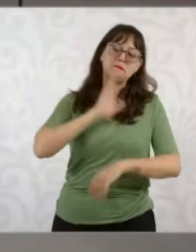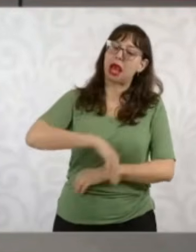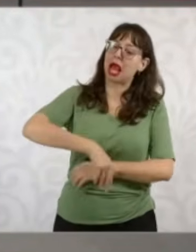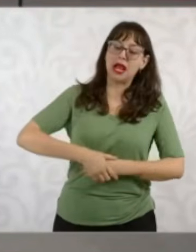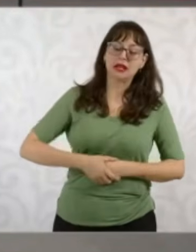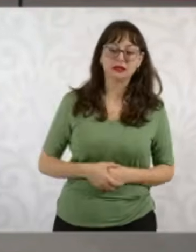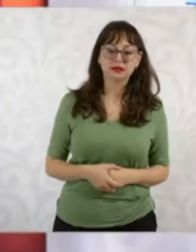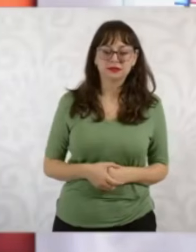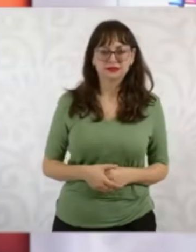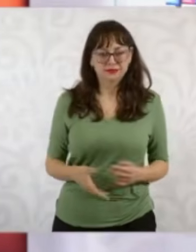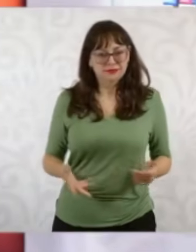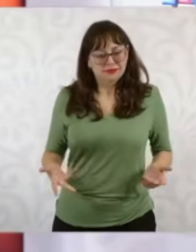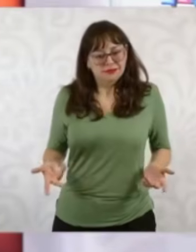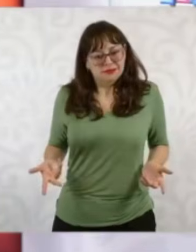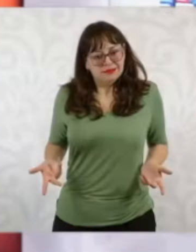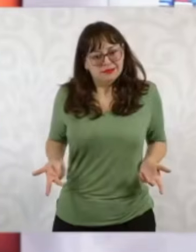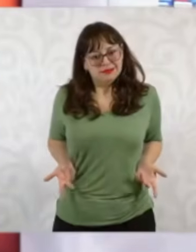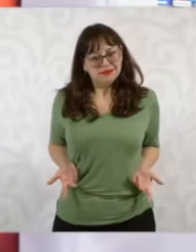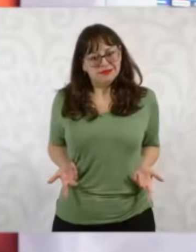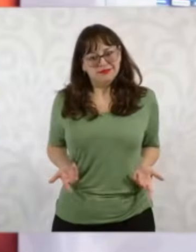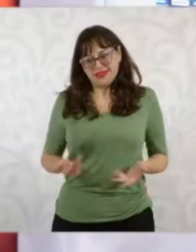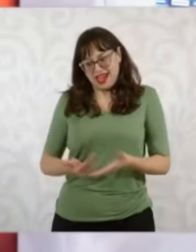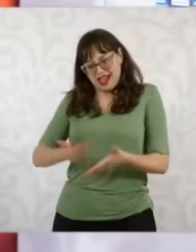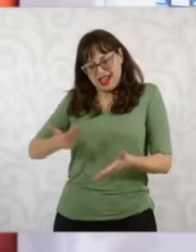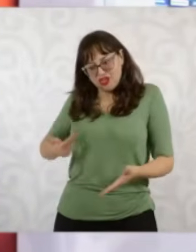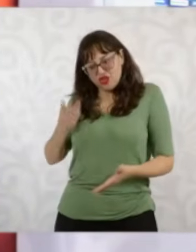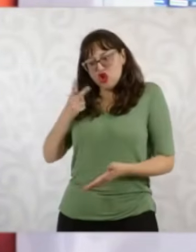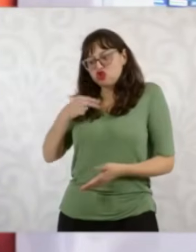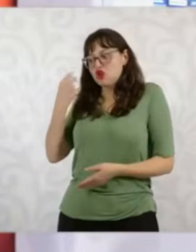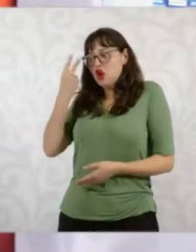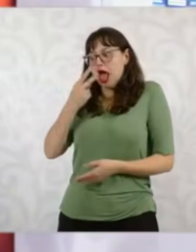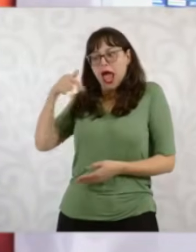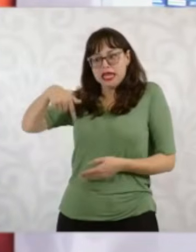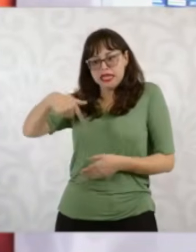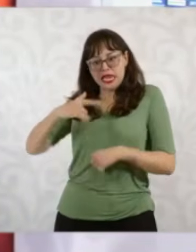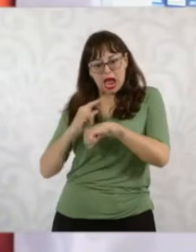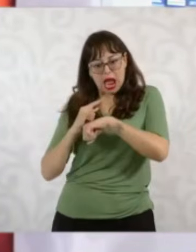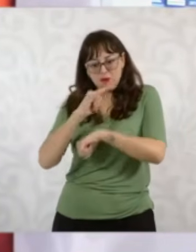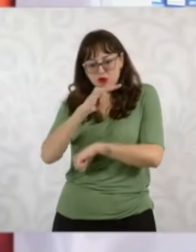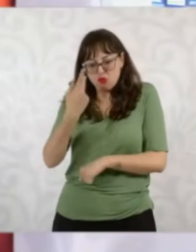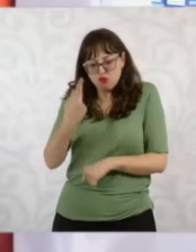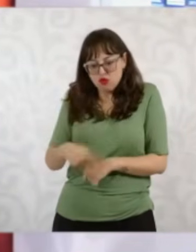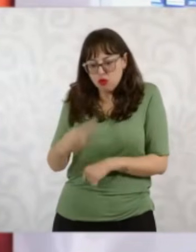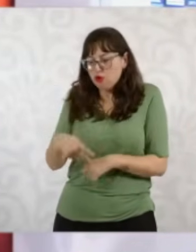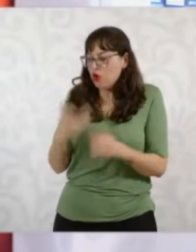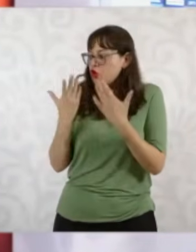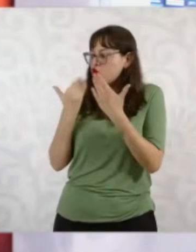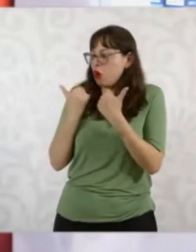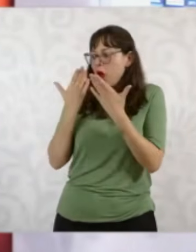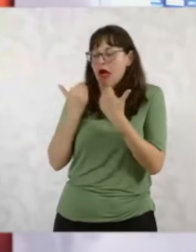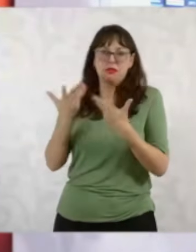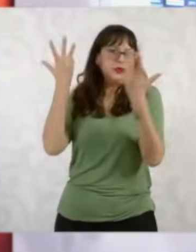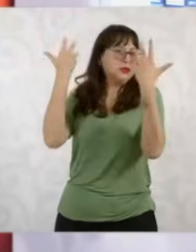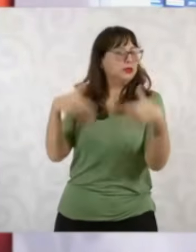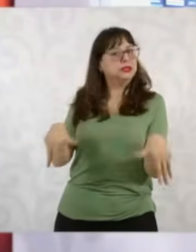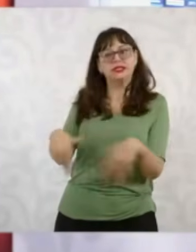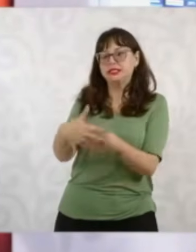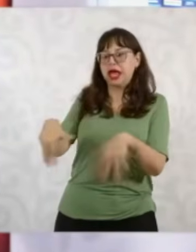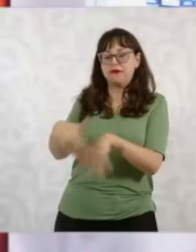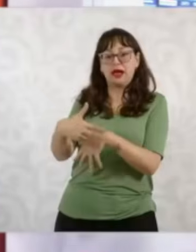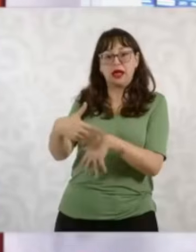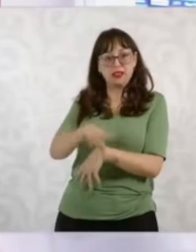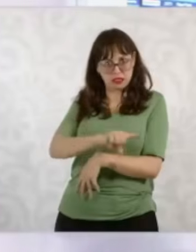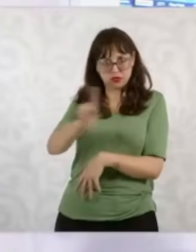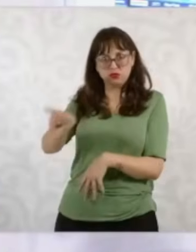del propio medio era que éramos una república bananera por no tener un avión presidencial propio. 2